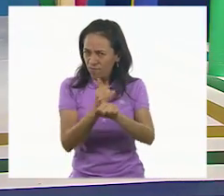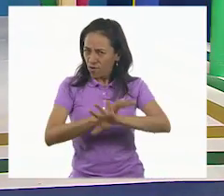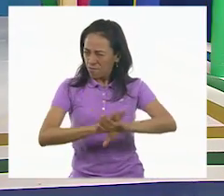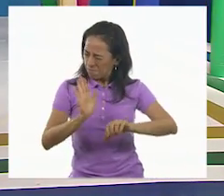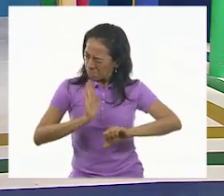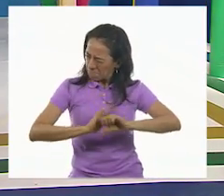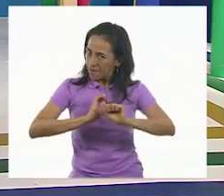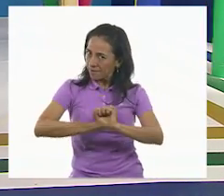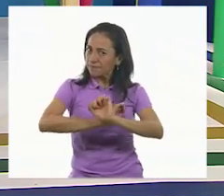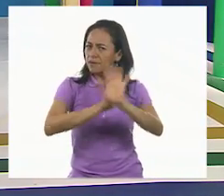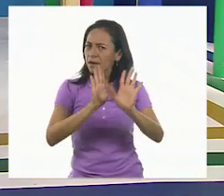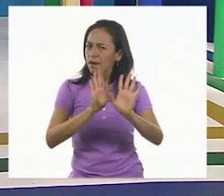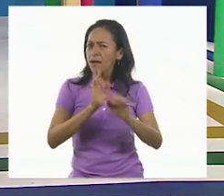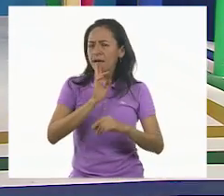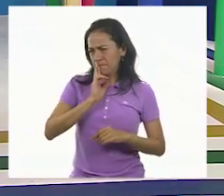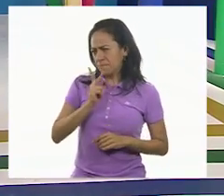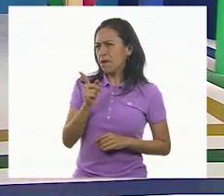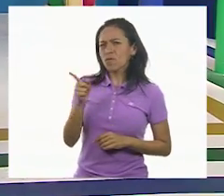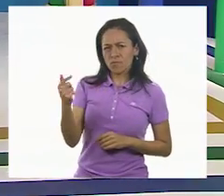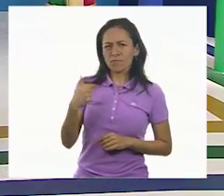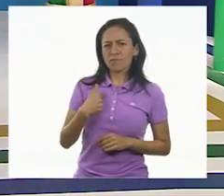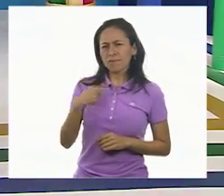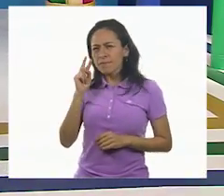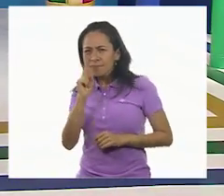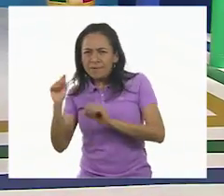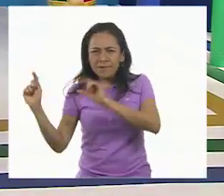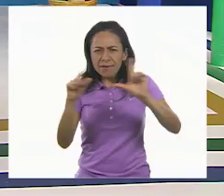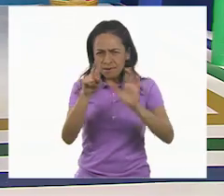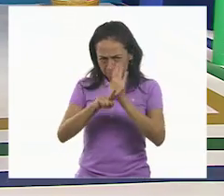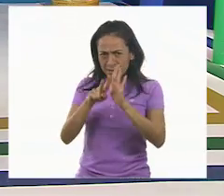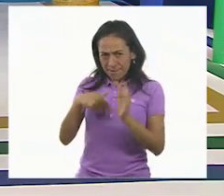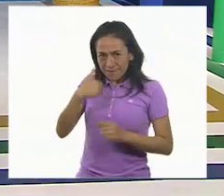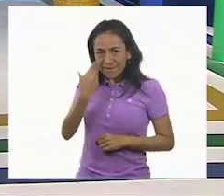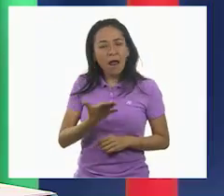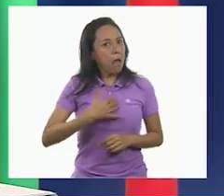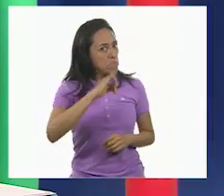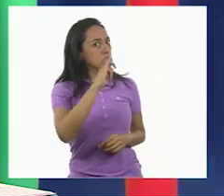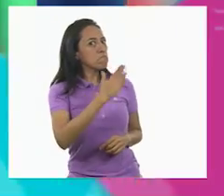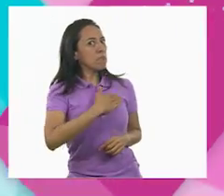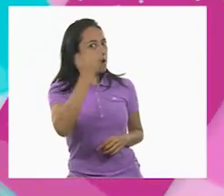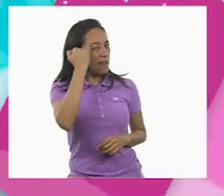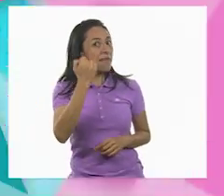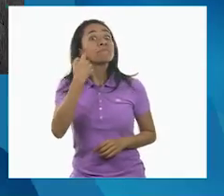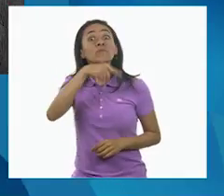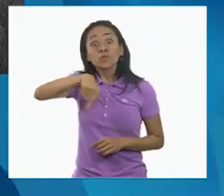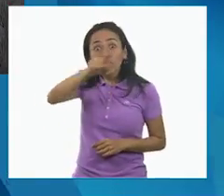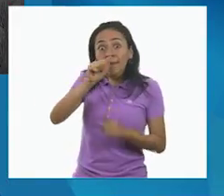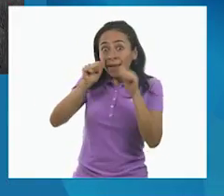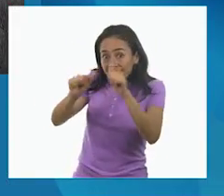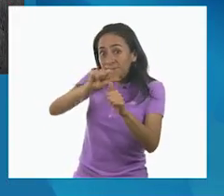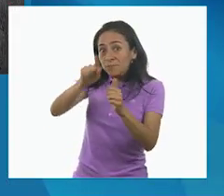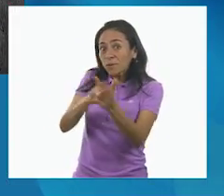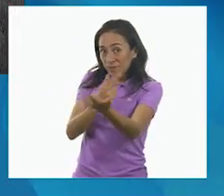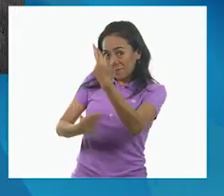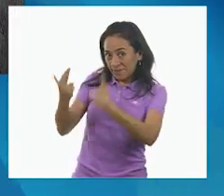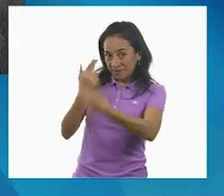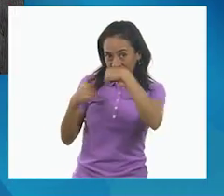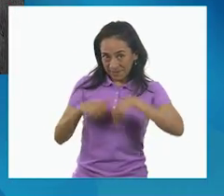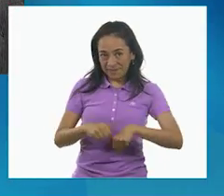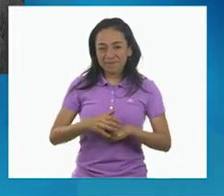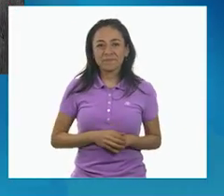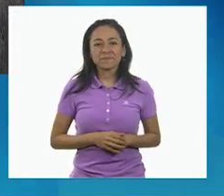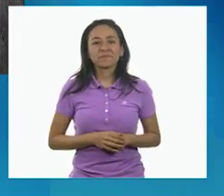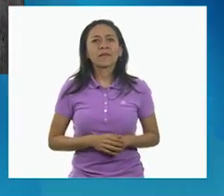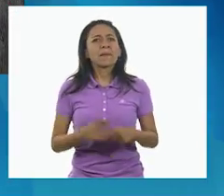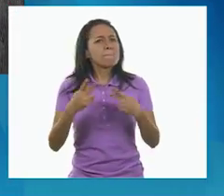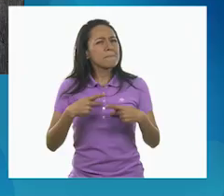video? Me parece bien. Bien, pues muchachos, pongan mucha atención, vamos a este video y regresamos. ¿En qué momento llegaron los